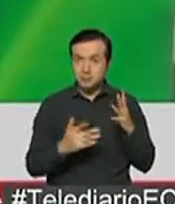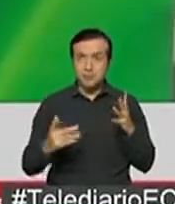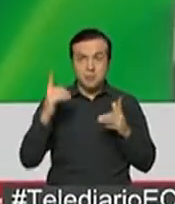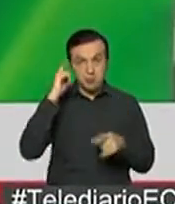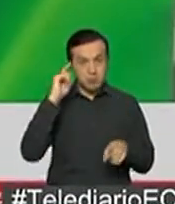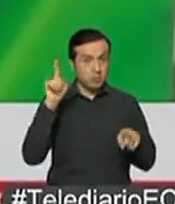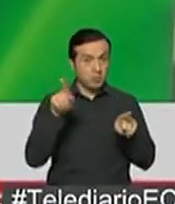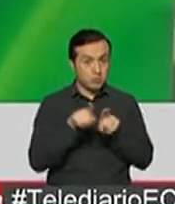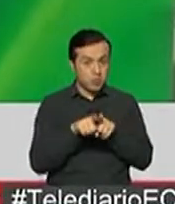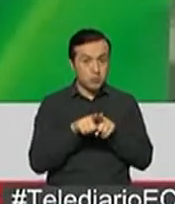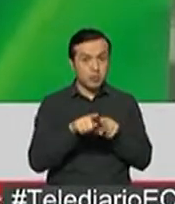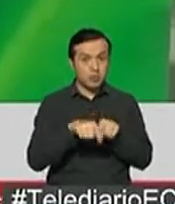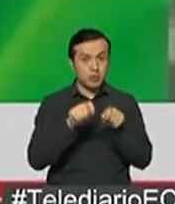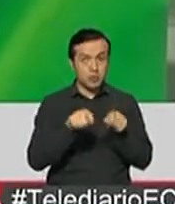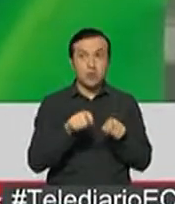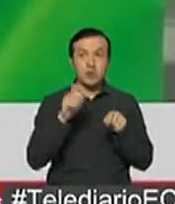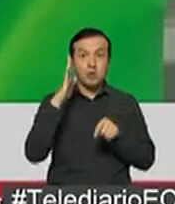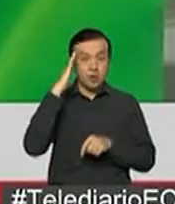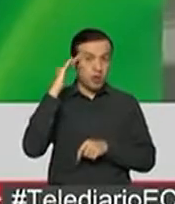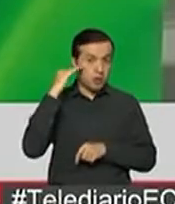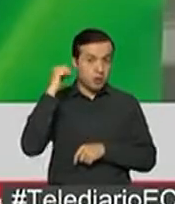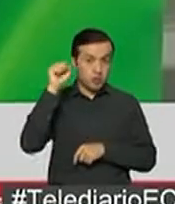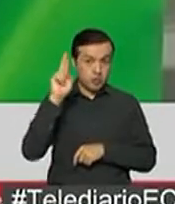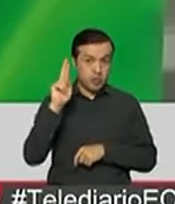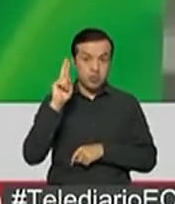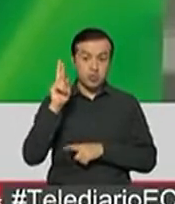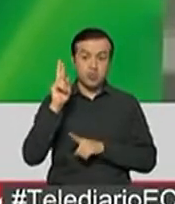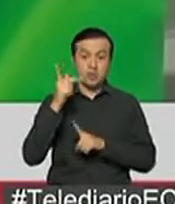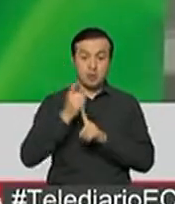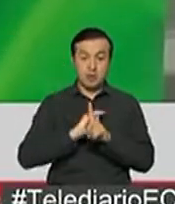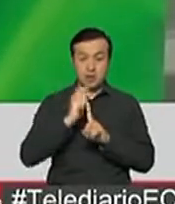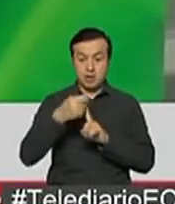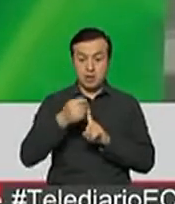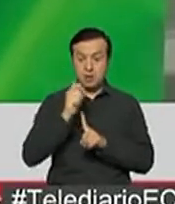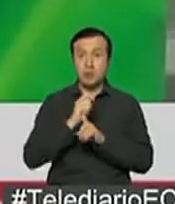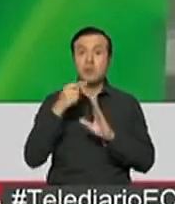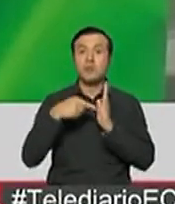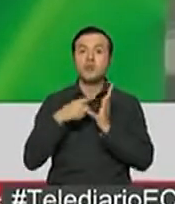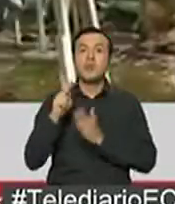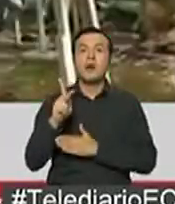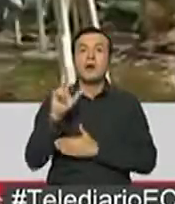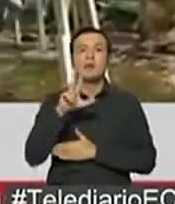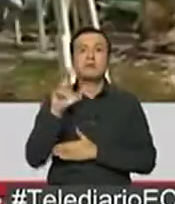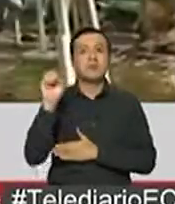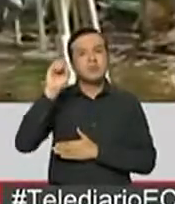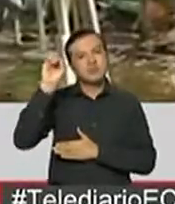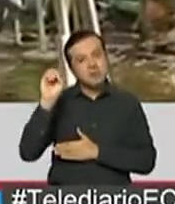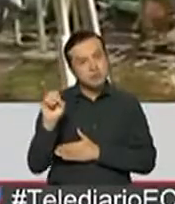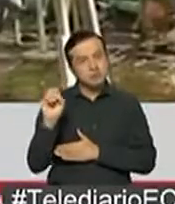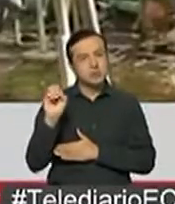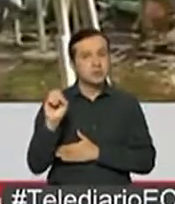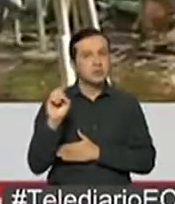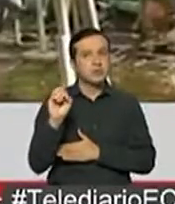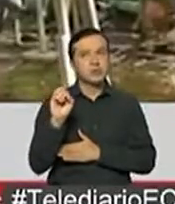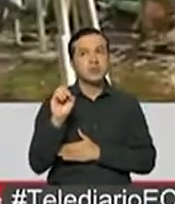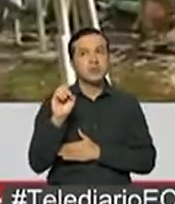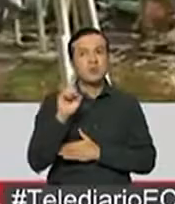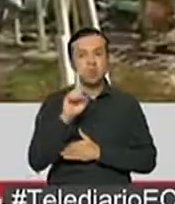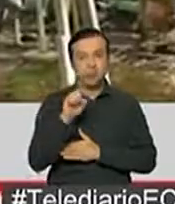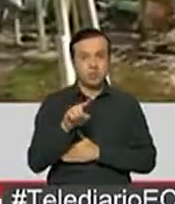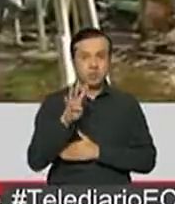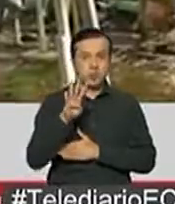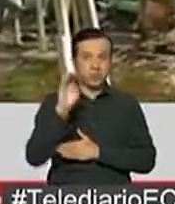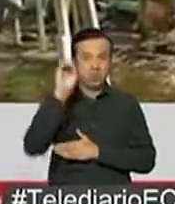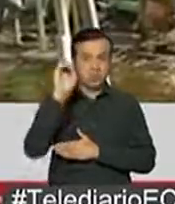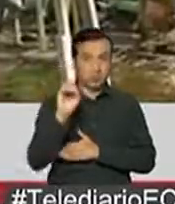comerciales corea del sur- nuestro banano pagó un 30 por ciento de las definitivas el sector bananero creció en 1.4 por ciento